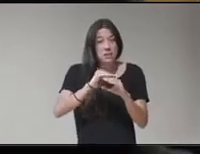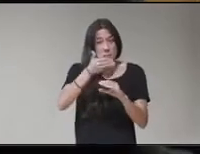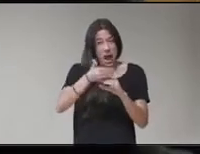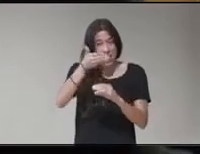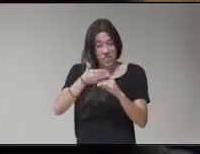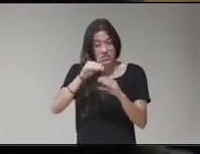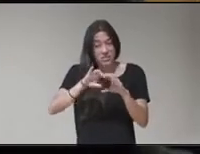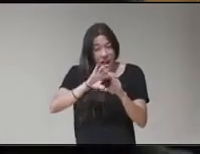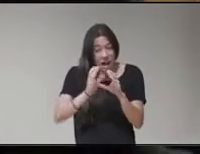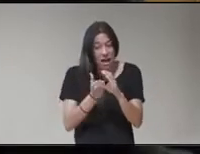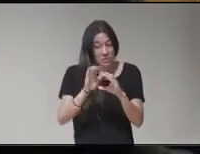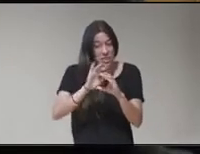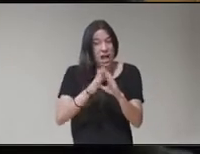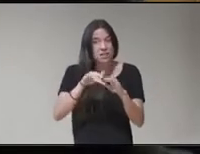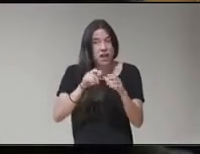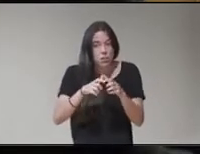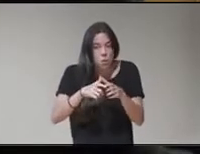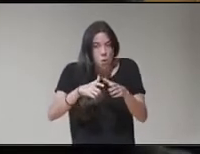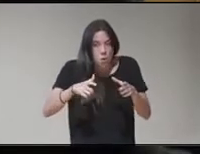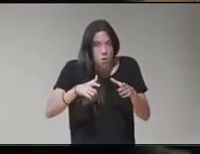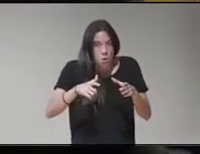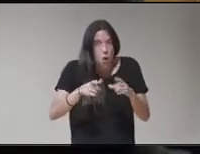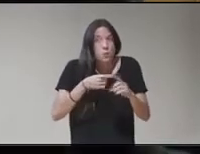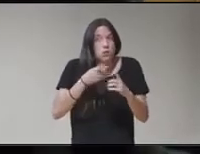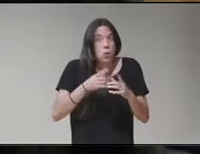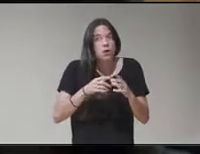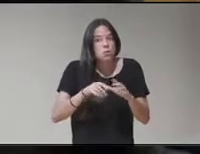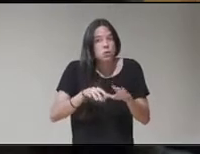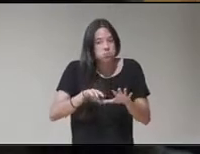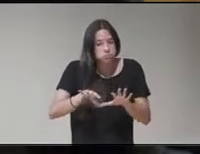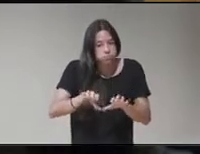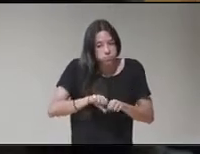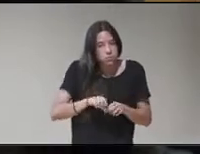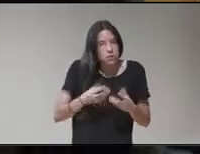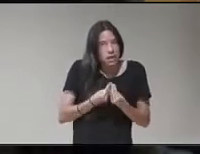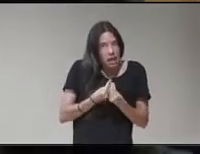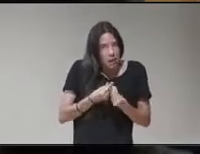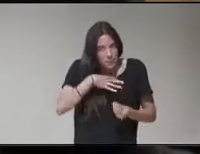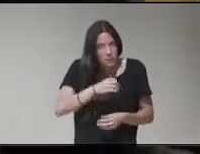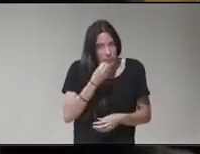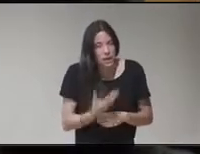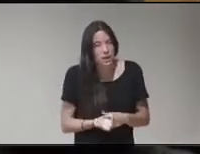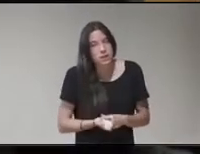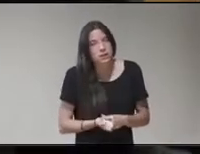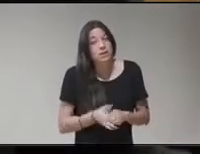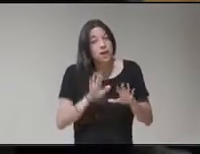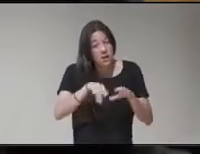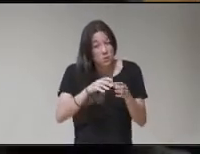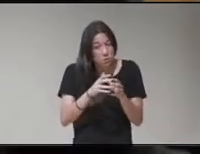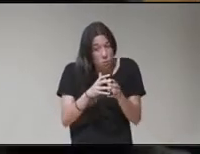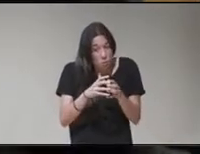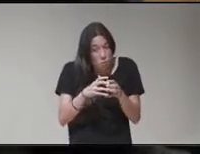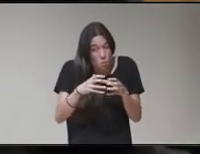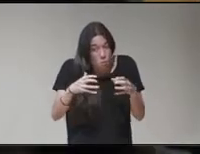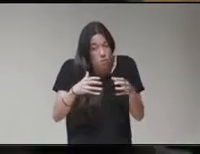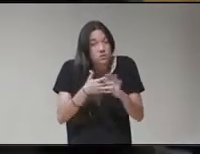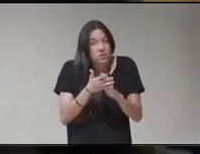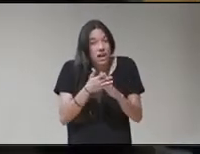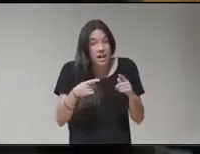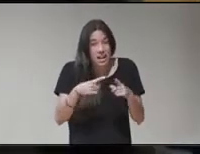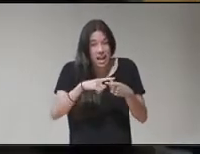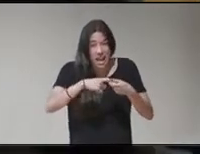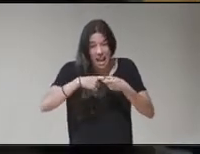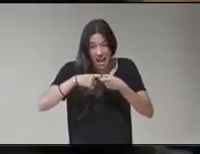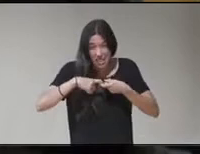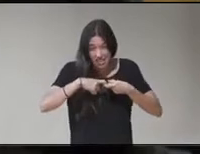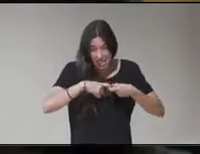distiendan para poder asumir todo ese DNA. Y en esa distensión se abren los enganches de la